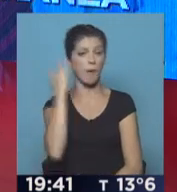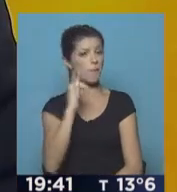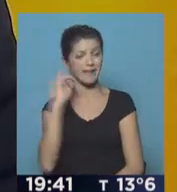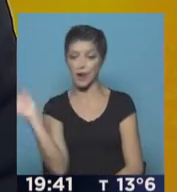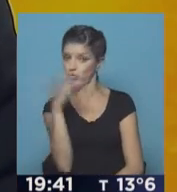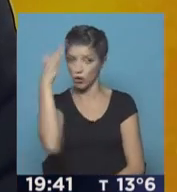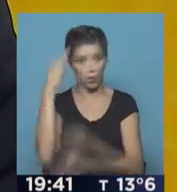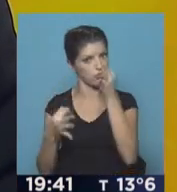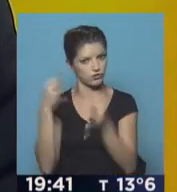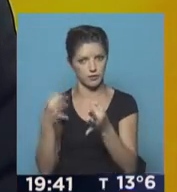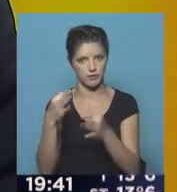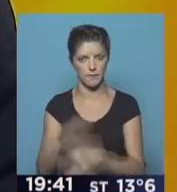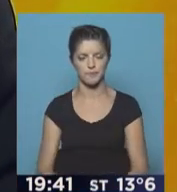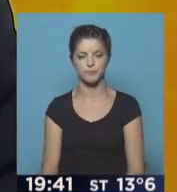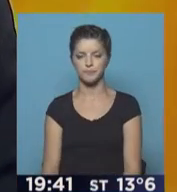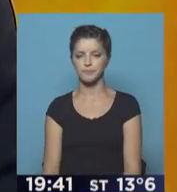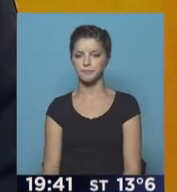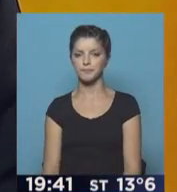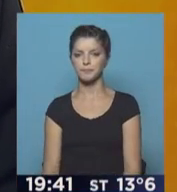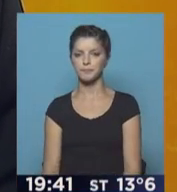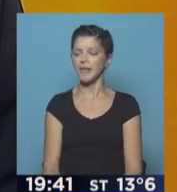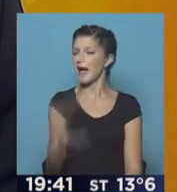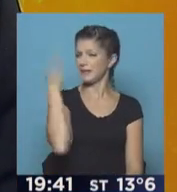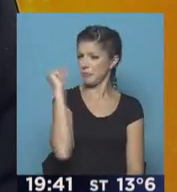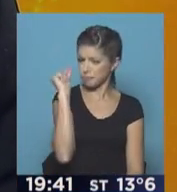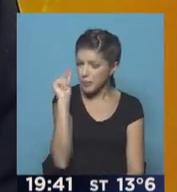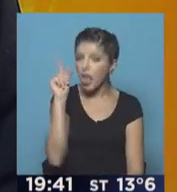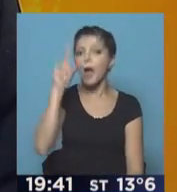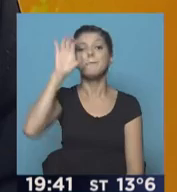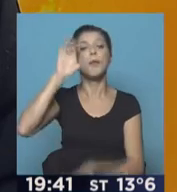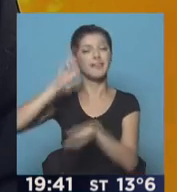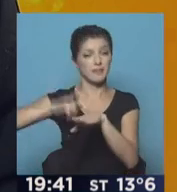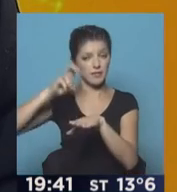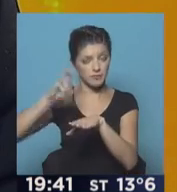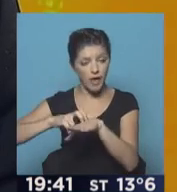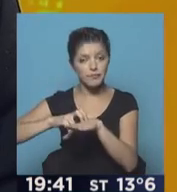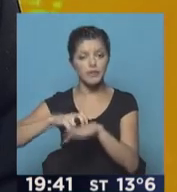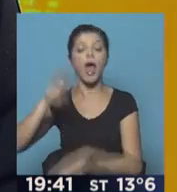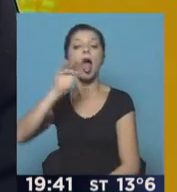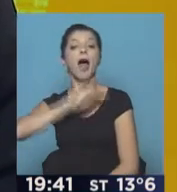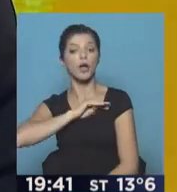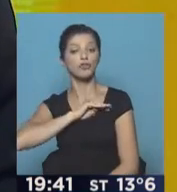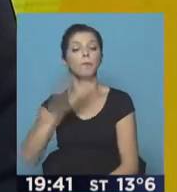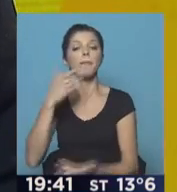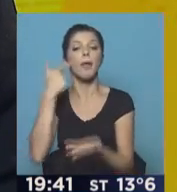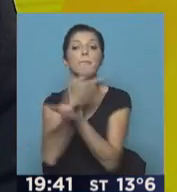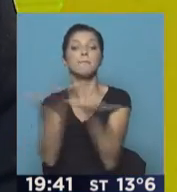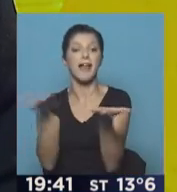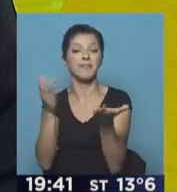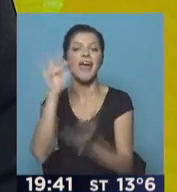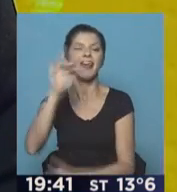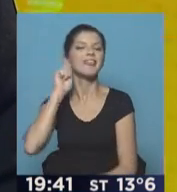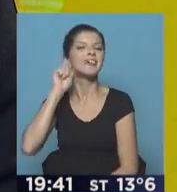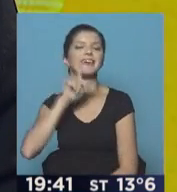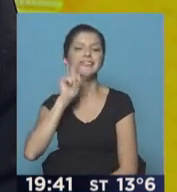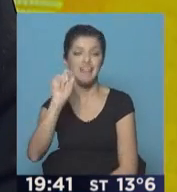justicia. Bien, y hace algunos minutos en Salta, donde estaba encabezando un acto por el lanzamiento de un programa digital, el presidente